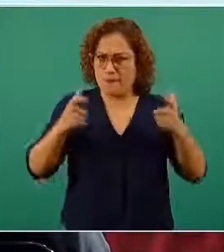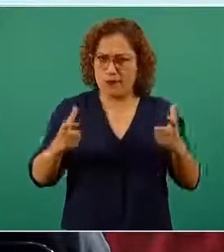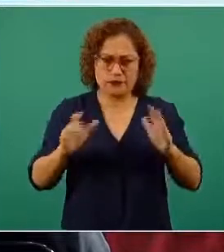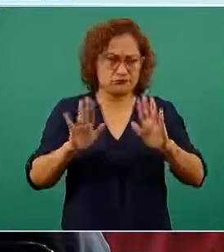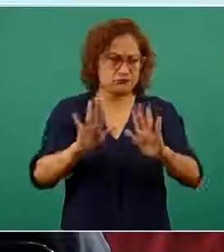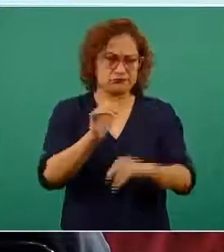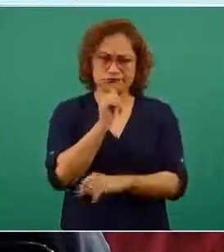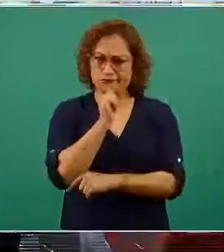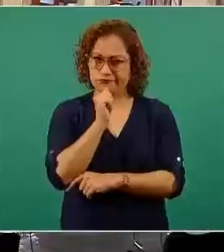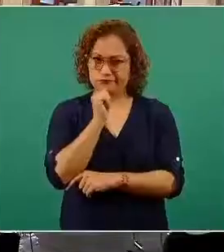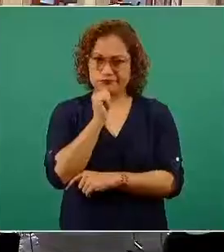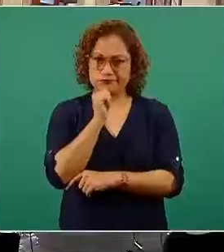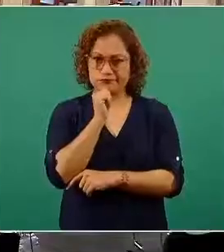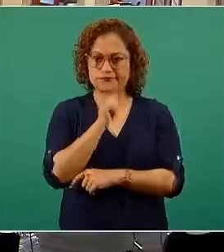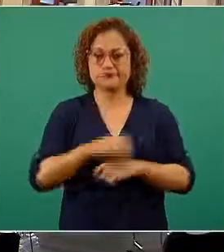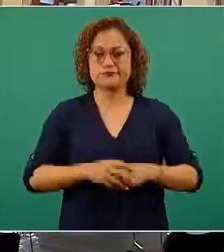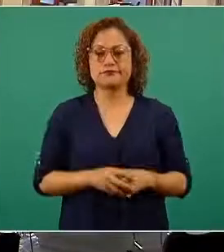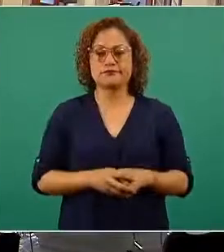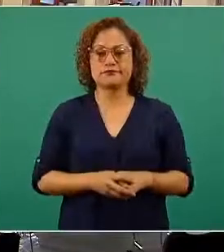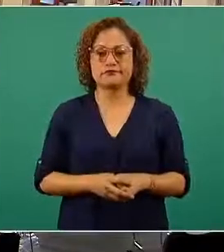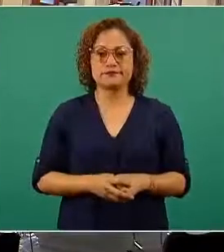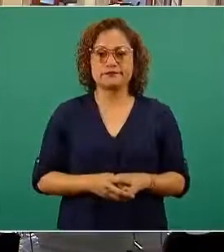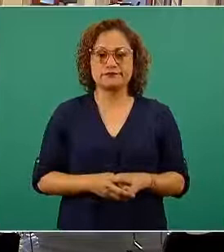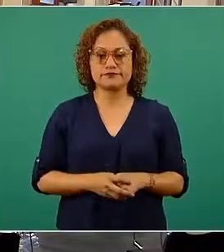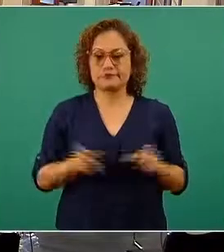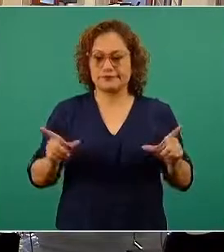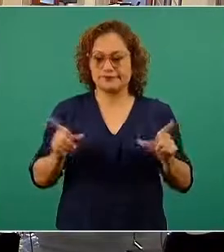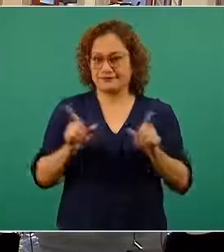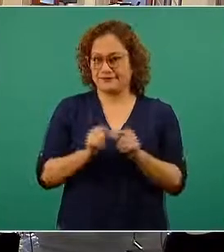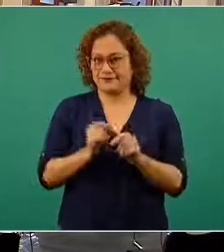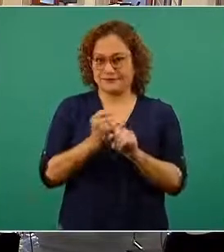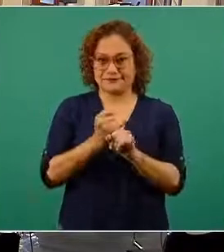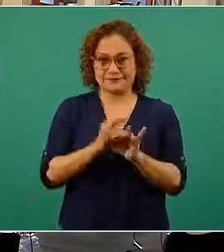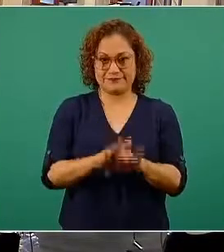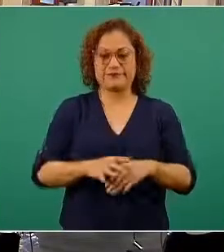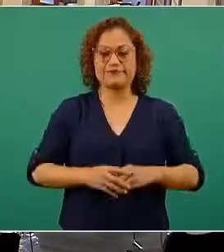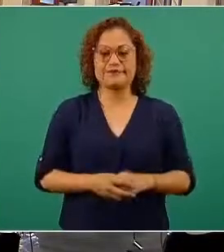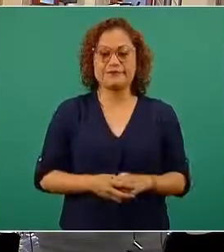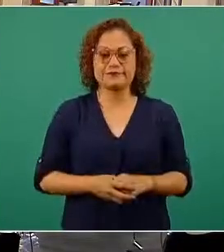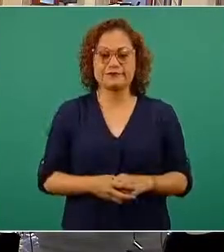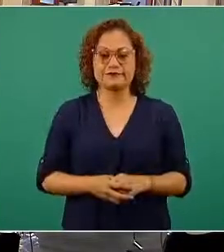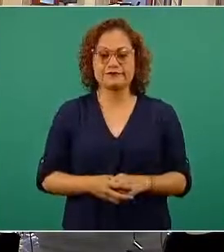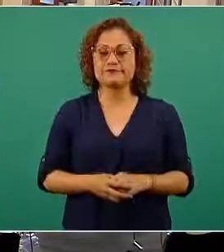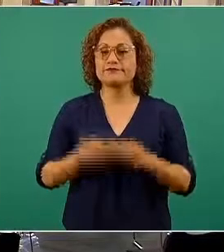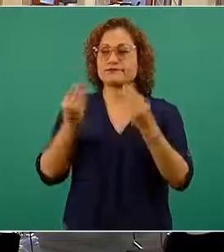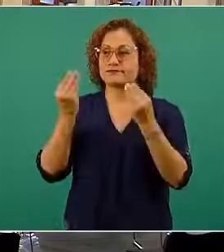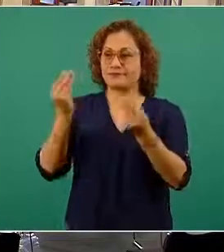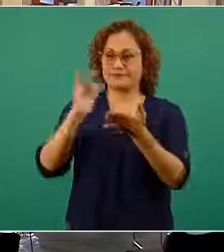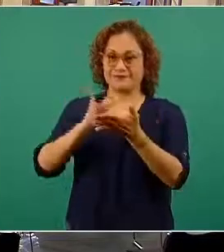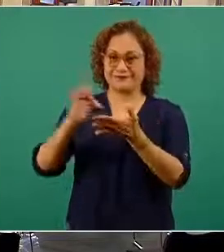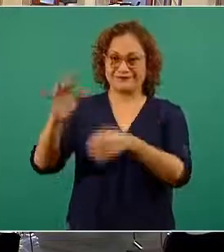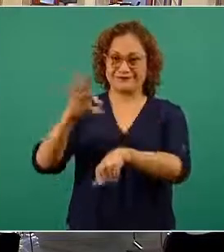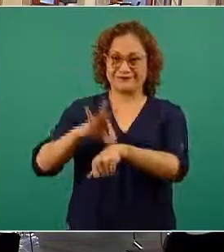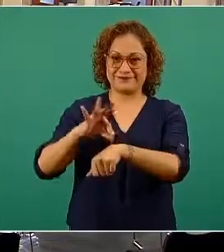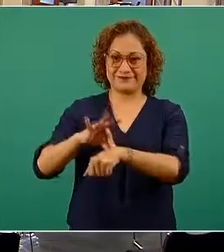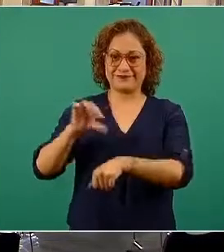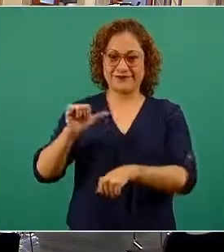en alguna de las 32 entidades federativas. Sería el corte de esta información. Muchas gracias, doctora Alomía.